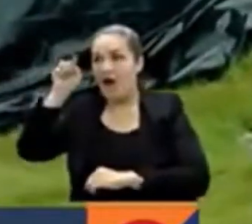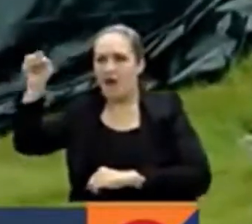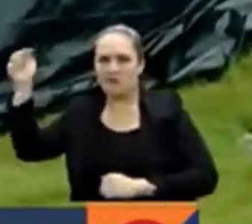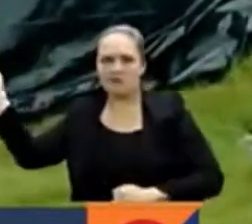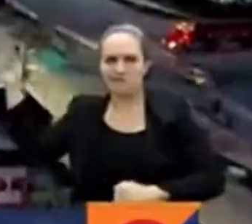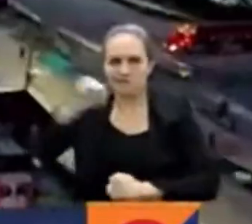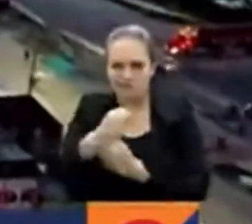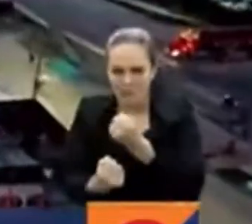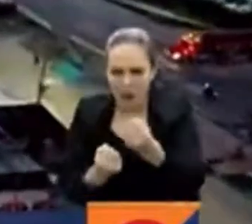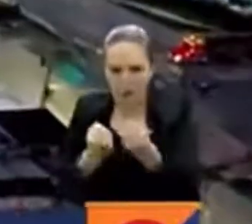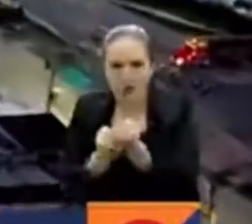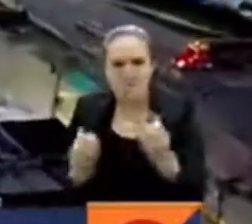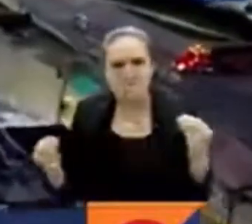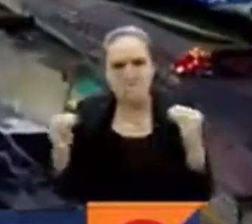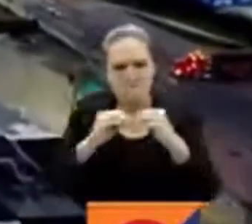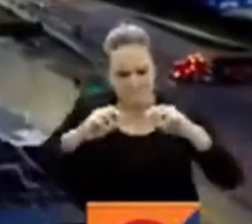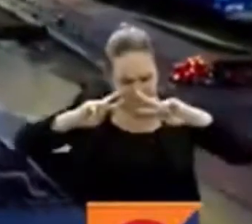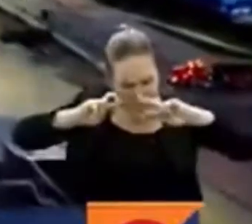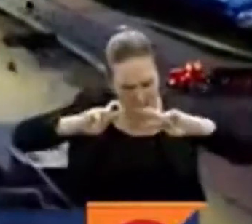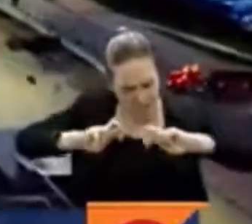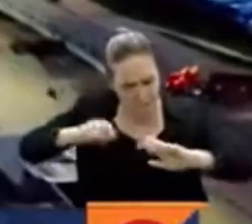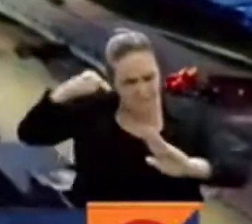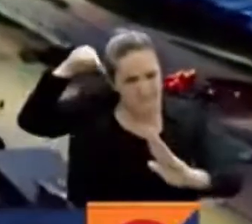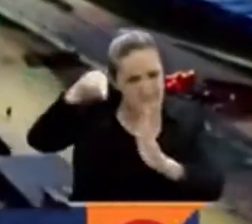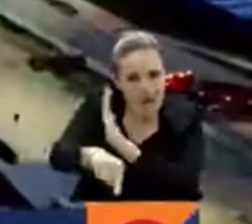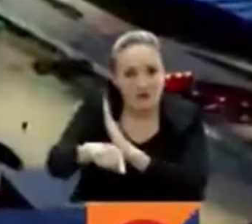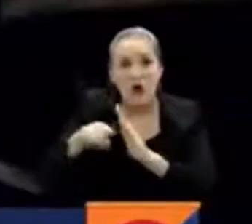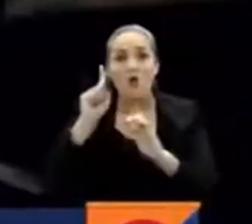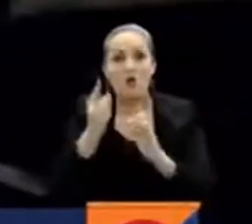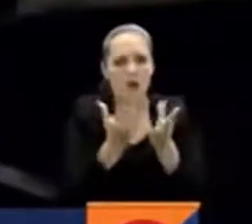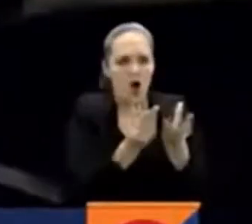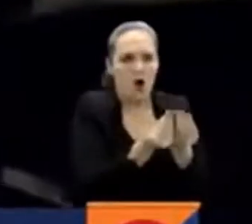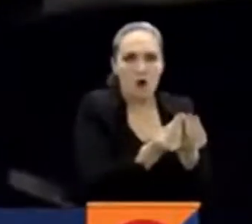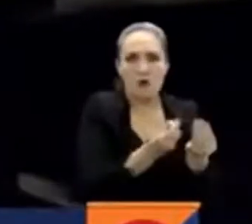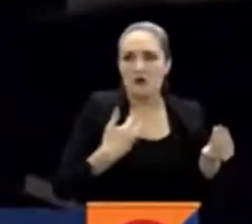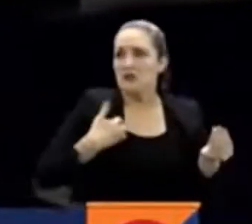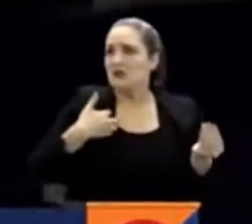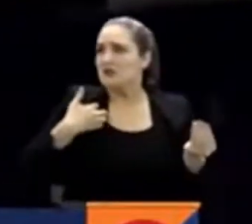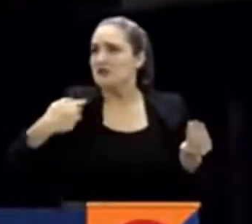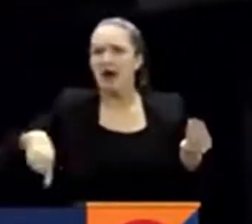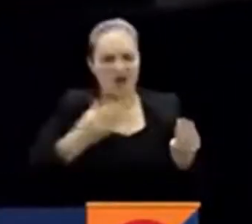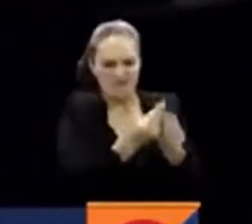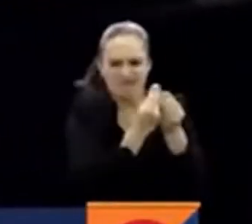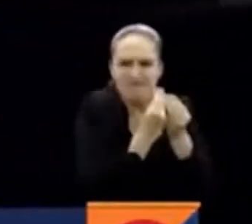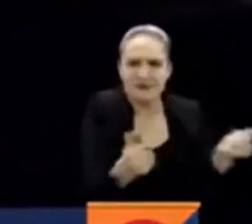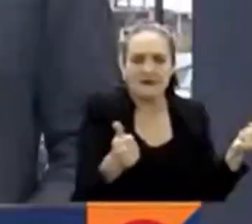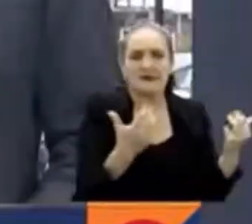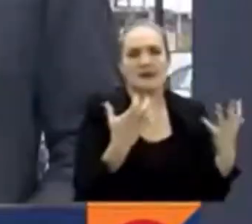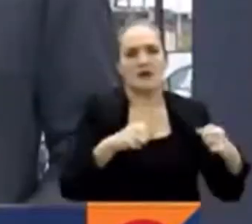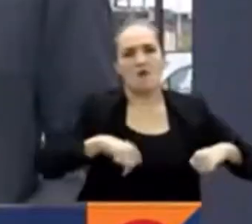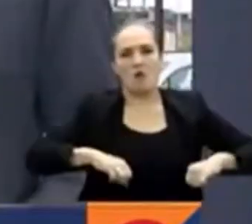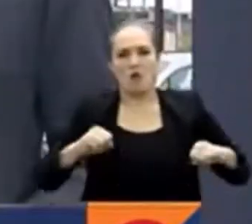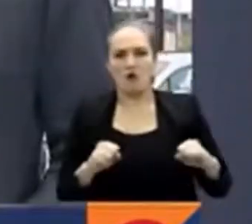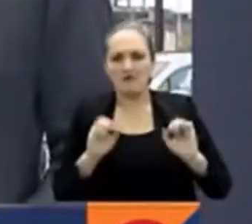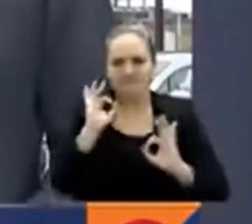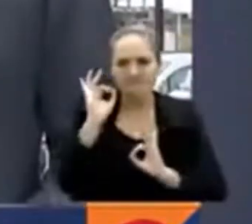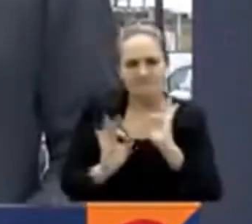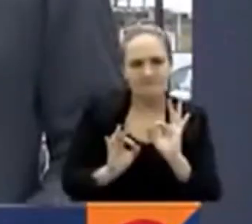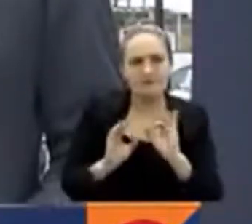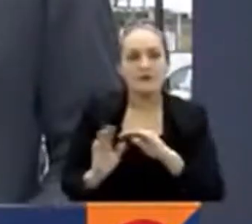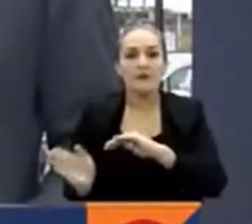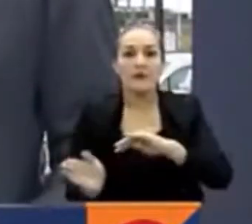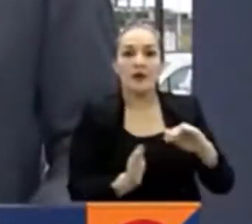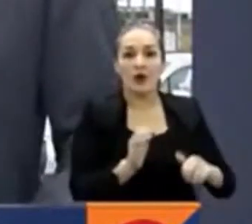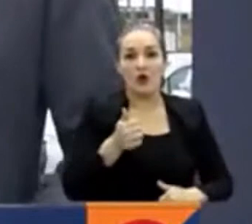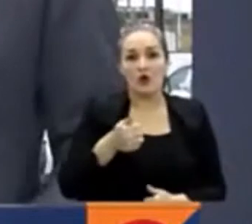trabajos de investigación para desmantelar estos grupos criminales que tienen atemorizados a los habitantes de Bogotá.